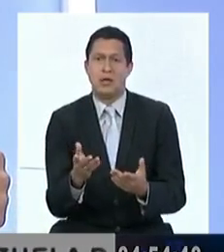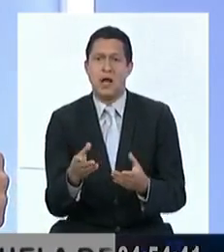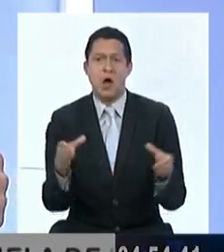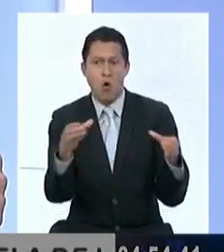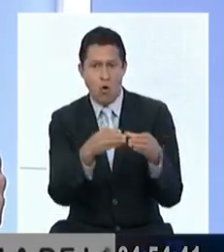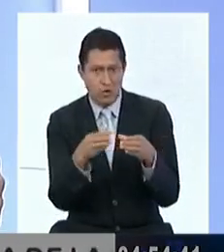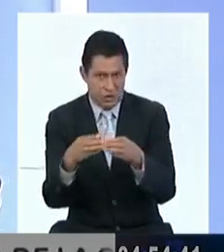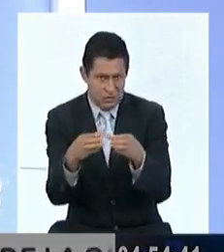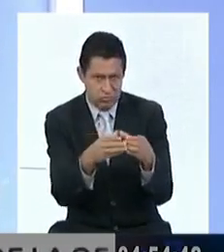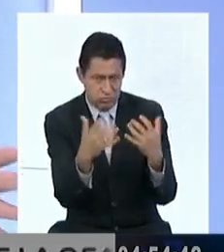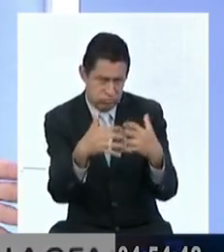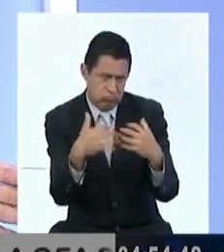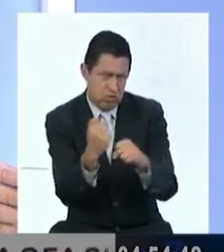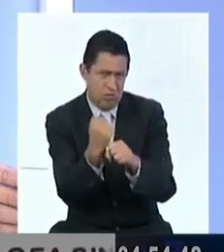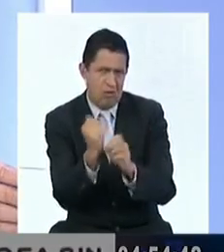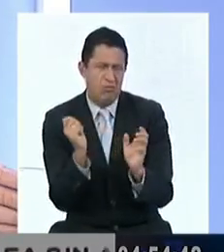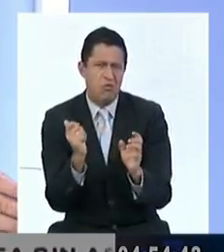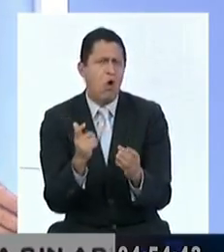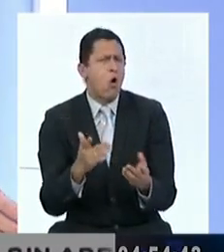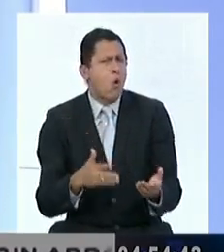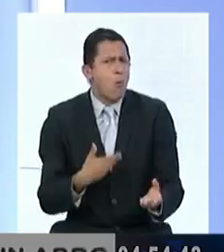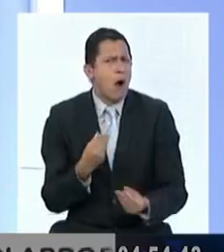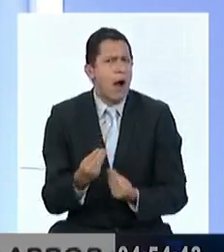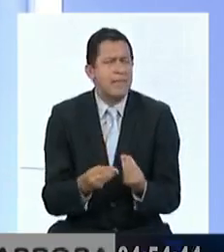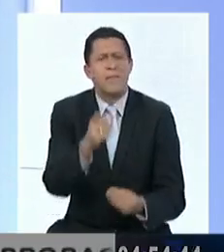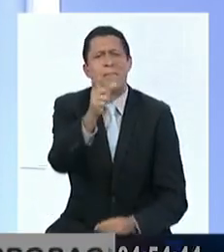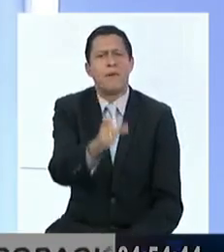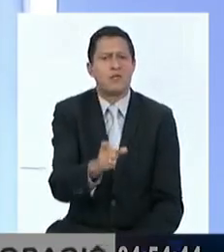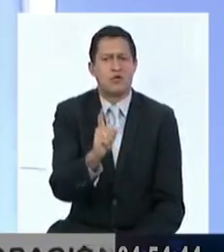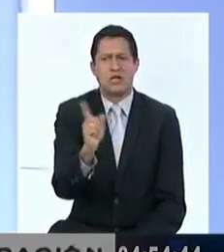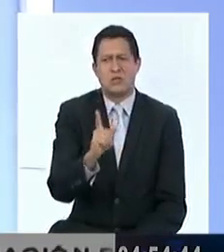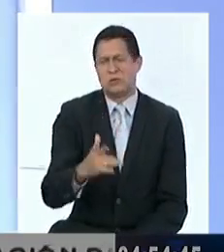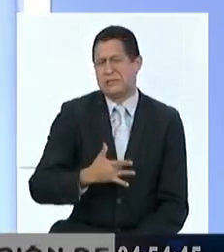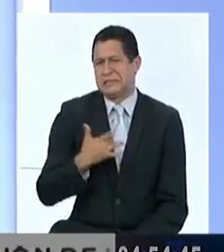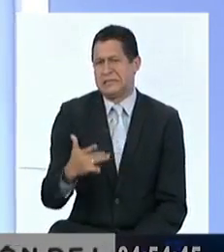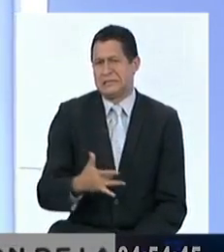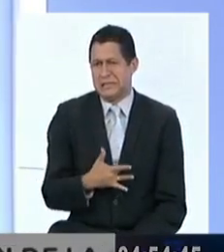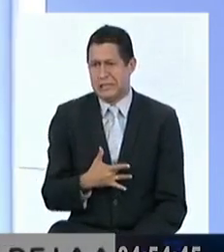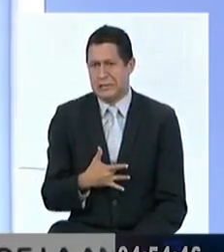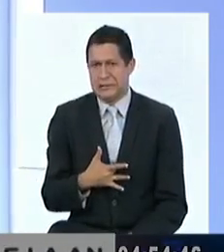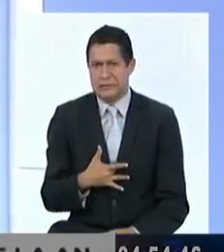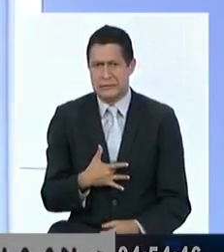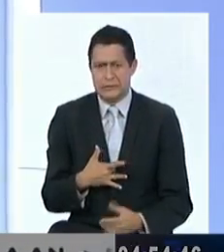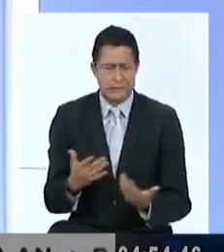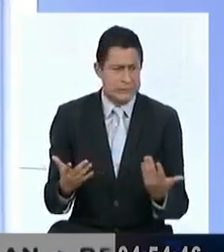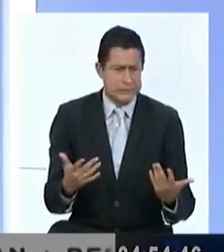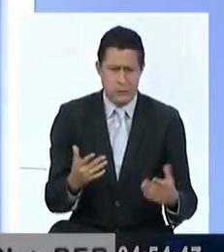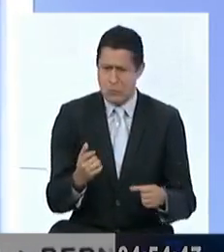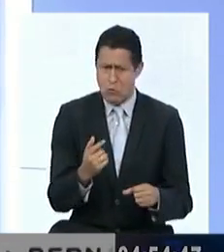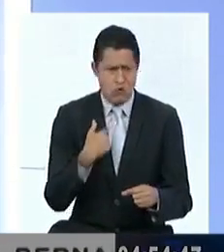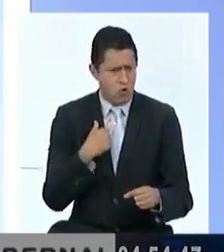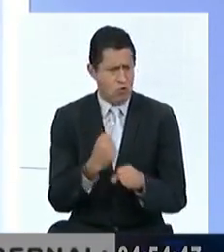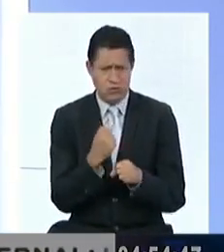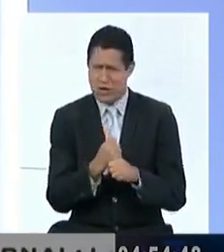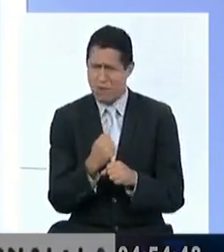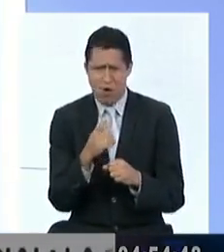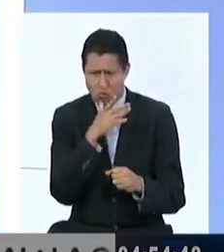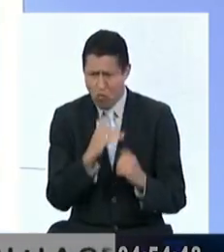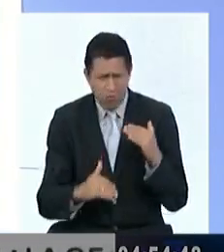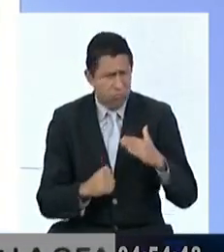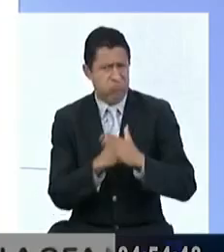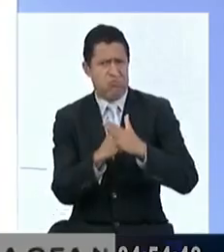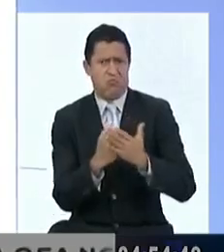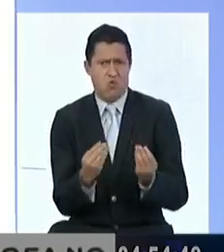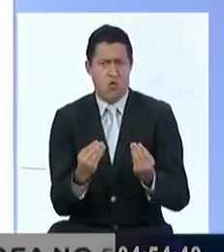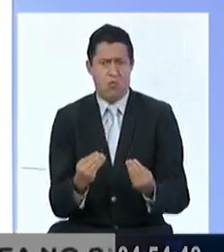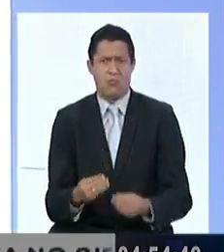organizaciones cómo hacer para que esta persona no se sienta atrapado en un rol en un cargo y que no sienta que tiene un crecimiento y que no se